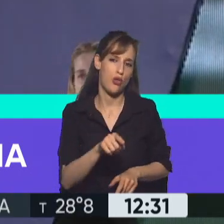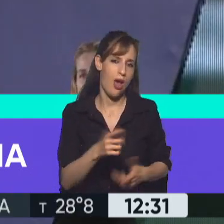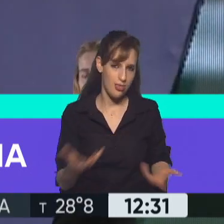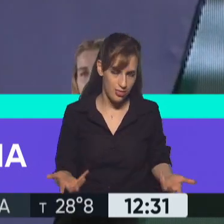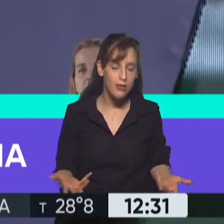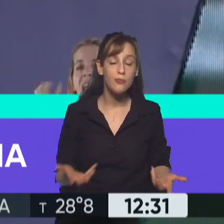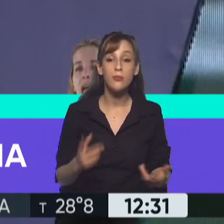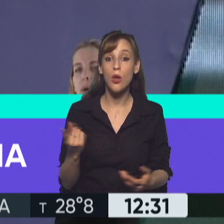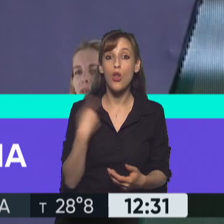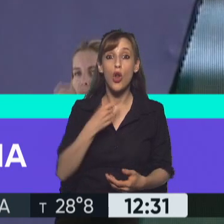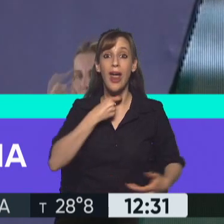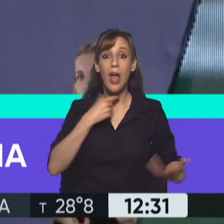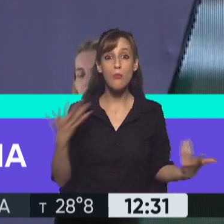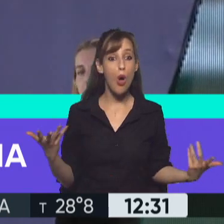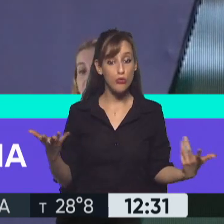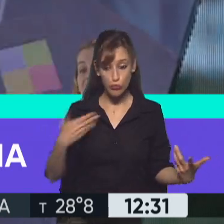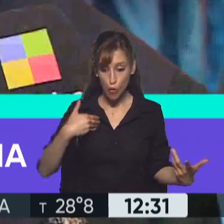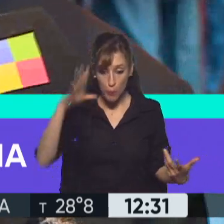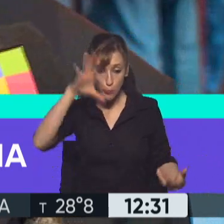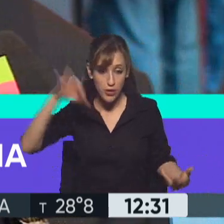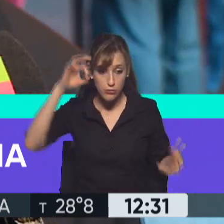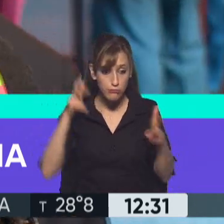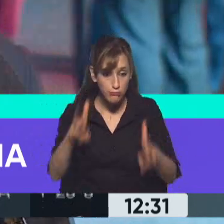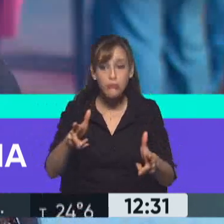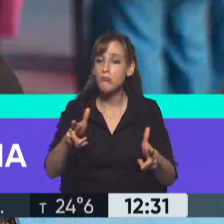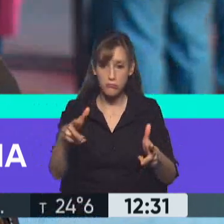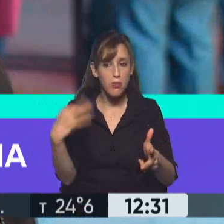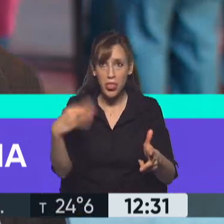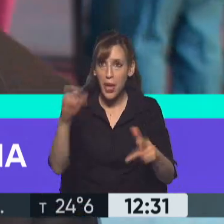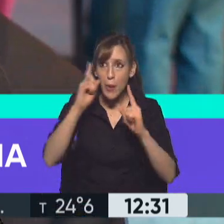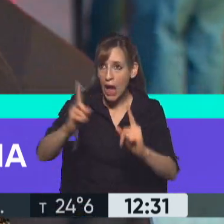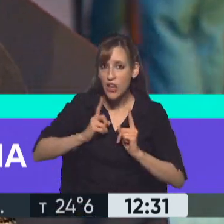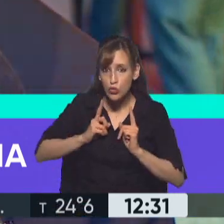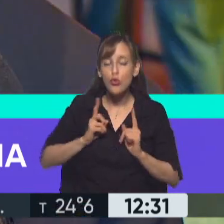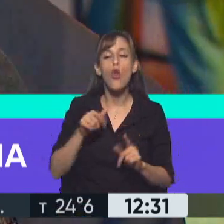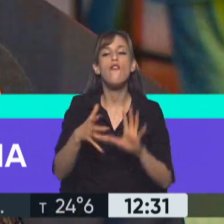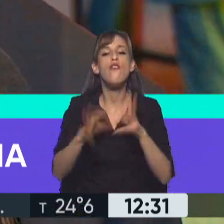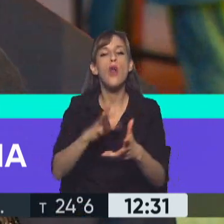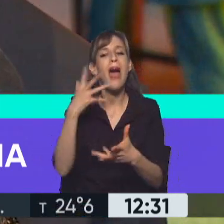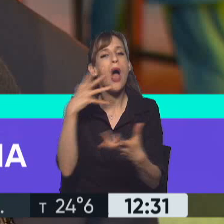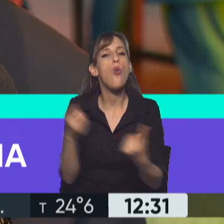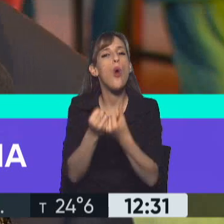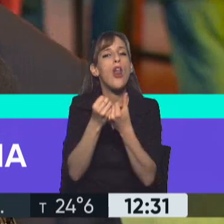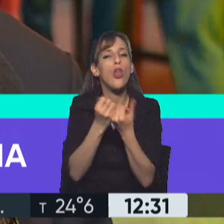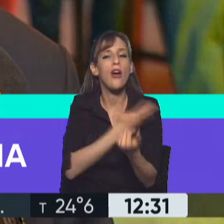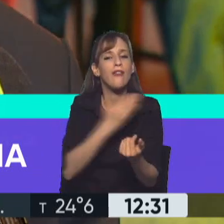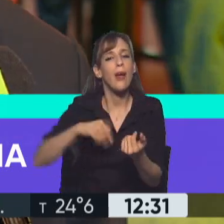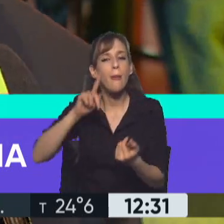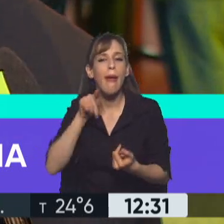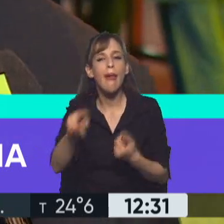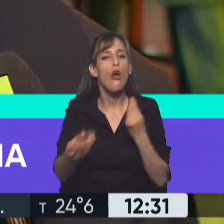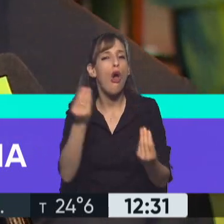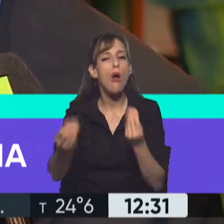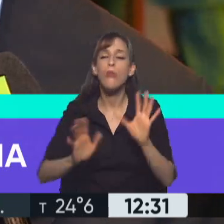que se escuche nuestra voz. Nosotros creemos que hay que llegar a un acuerdo con el fondo. Ahora, la forma del acuerdo, eso lo decide el gobierno, son cosas muy